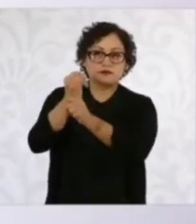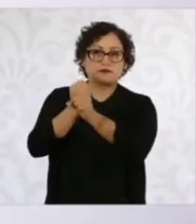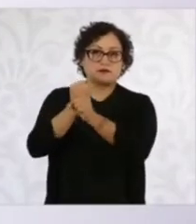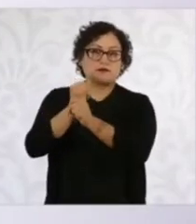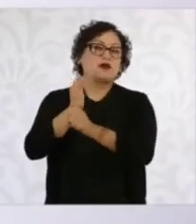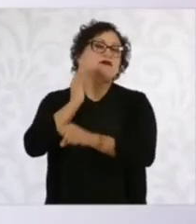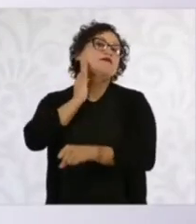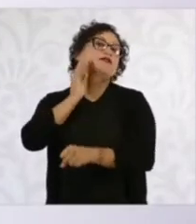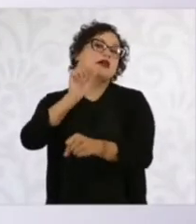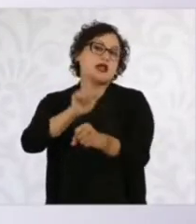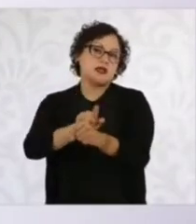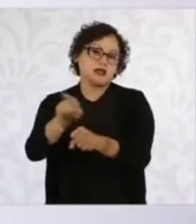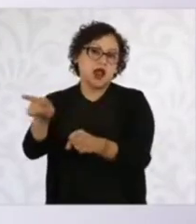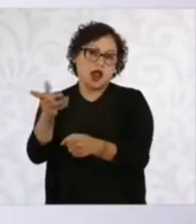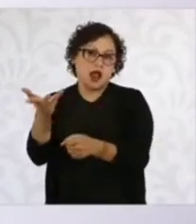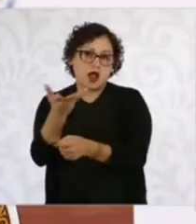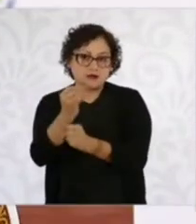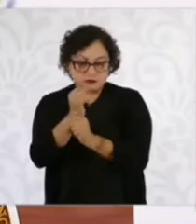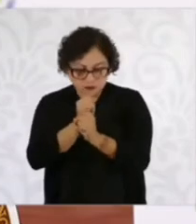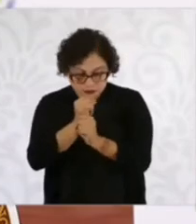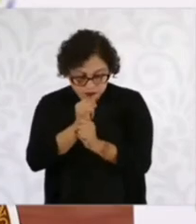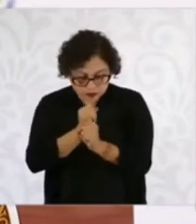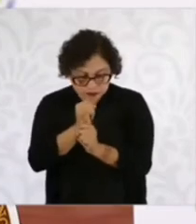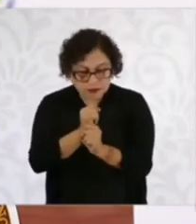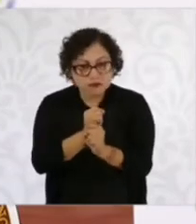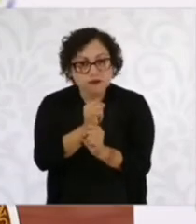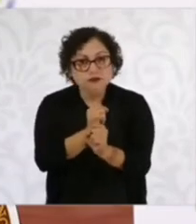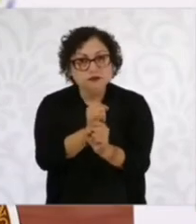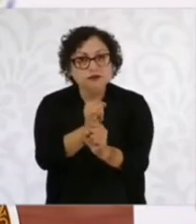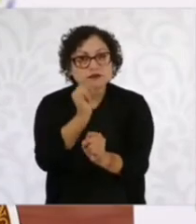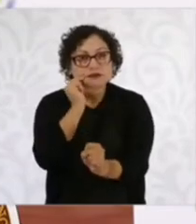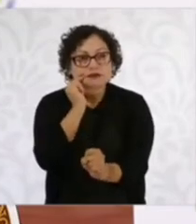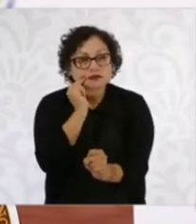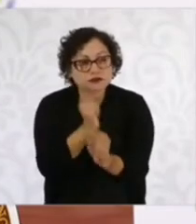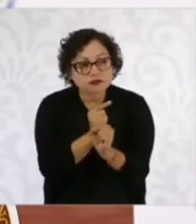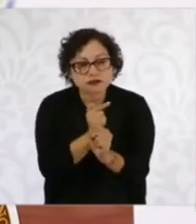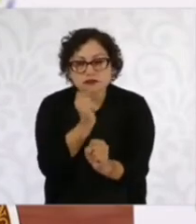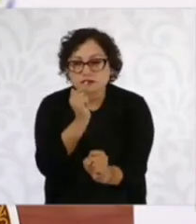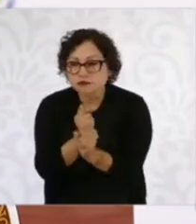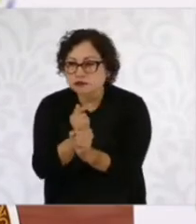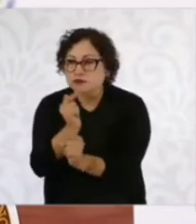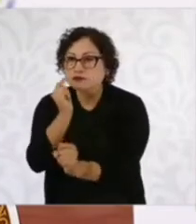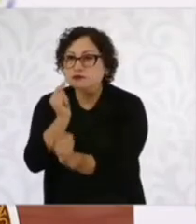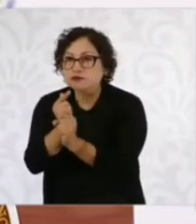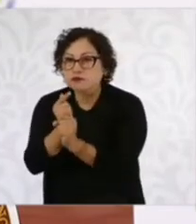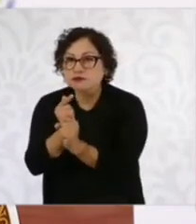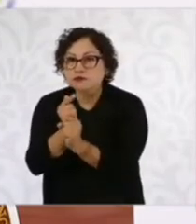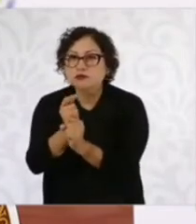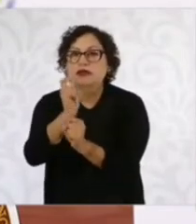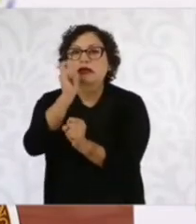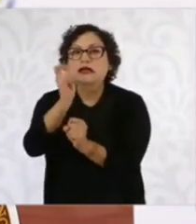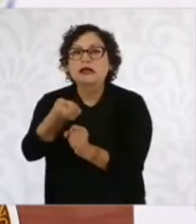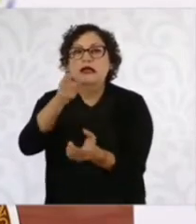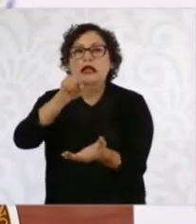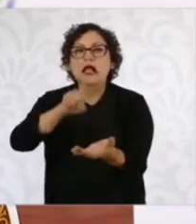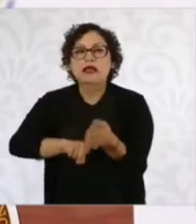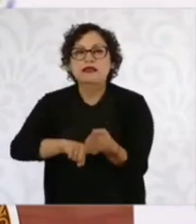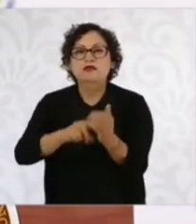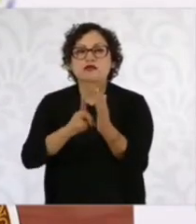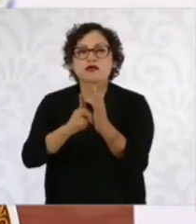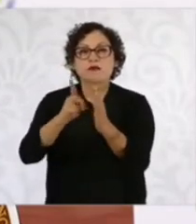oficio. Entonces empieza a hacer las investigaciones y se empieza a dar cuenta que los departamentos están a un